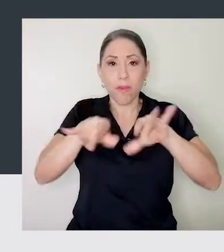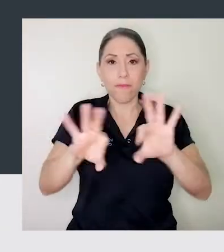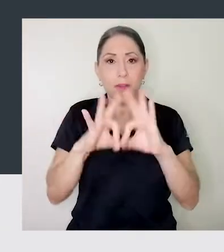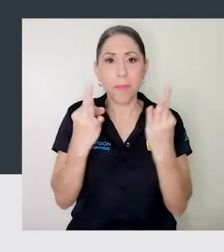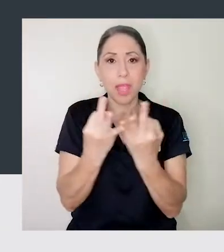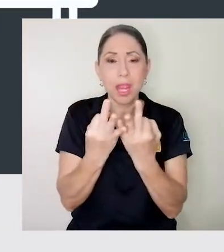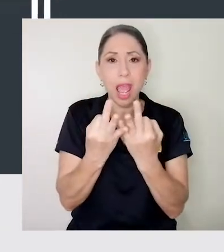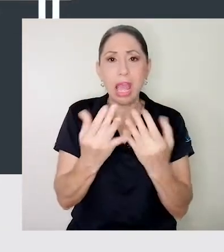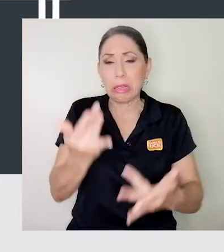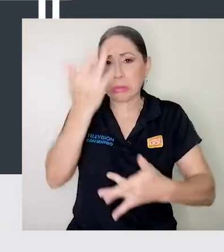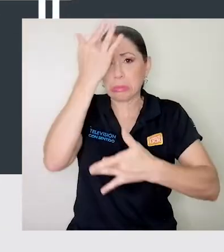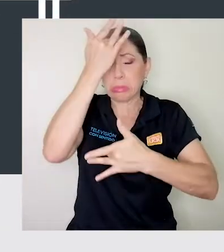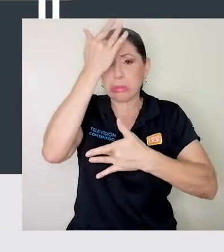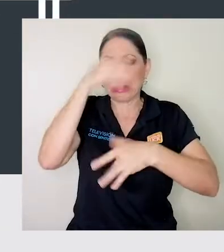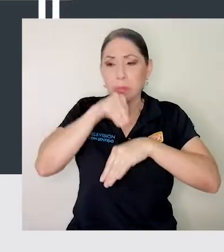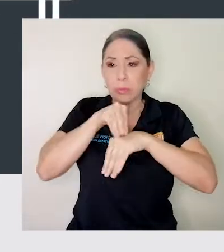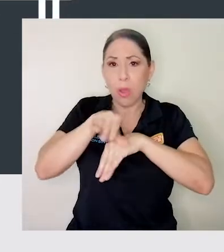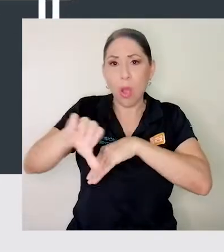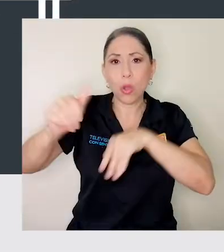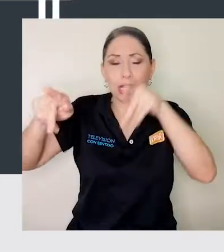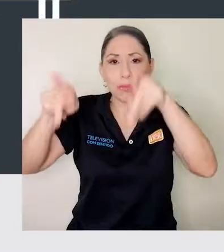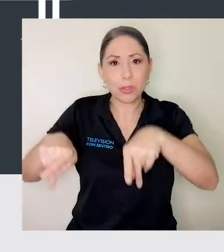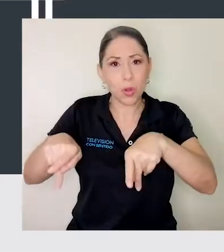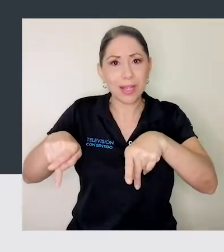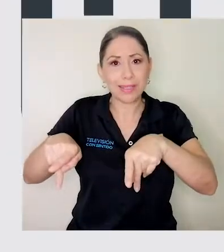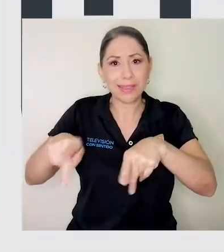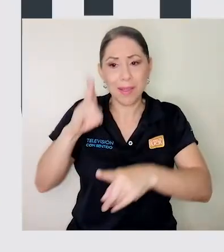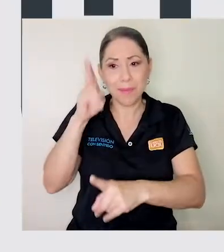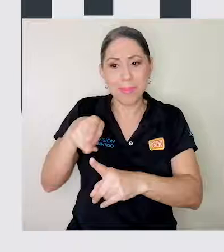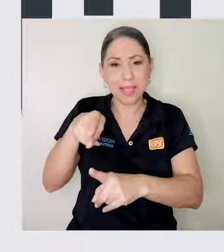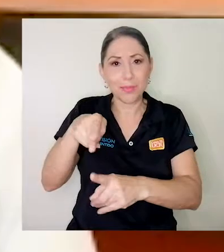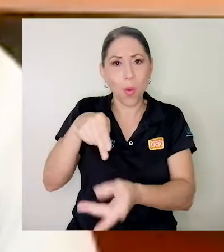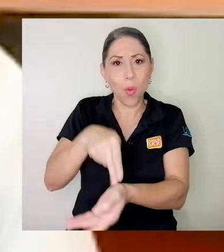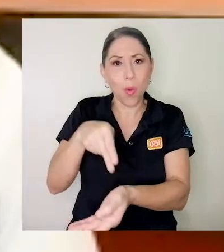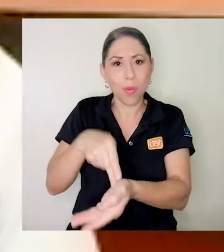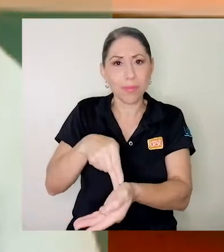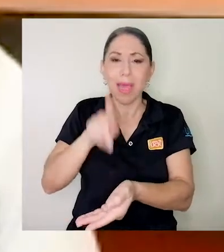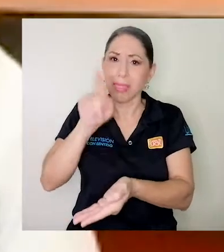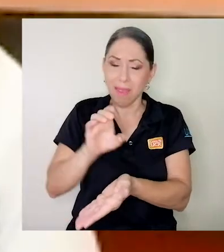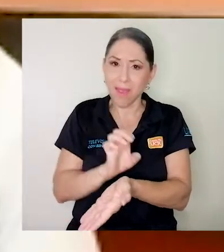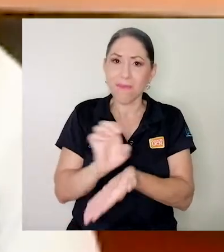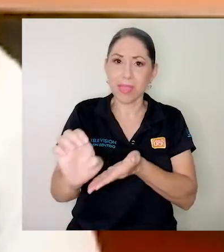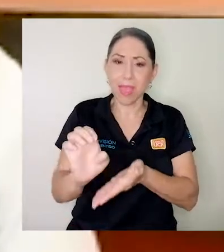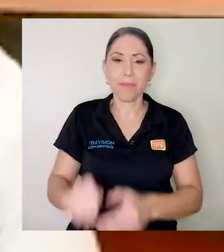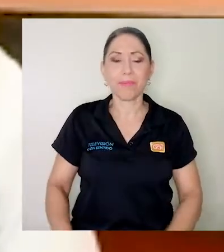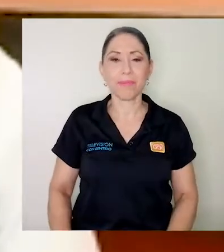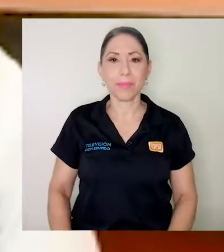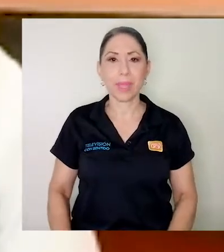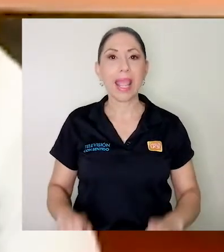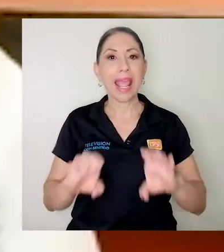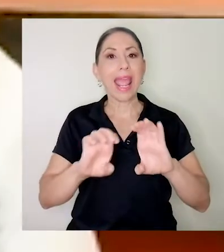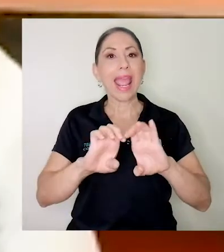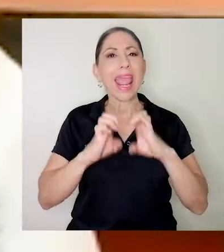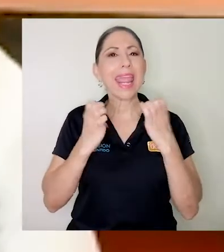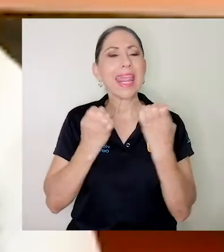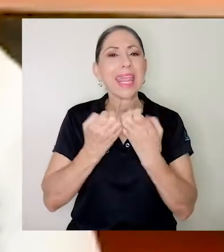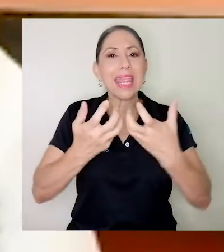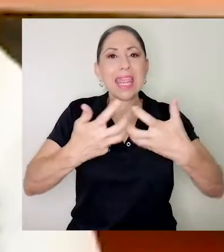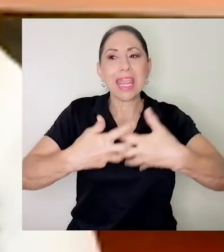de otros pacientes dentro del mismo centro de salud. Los equipos de protección deben estar